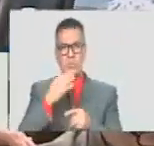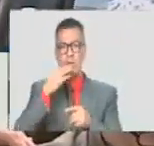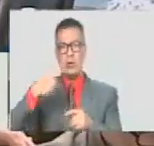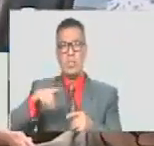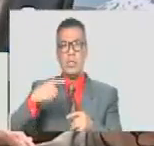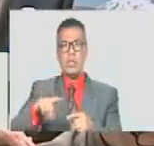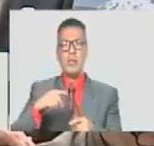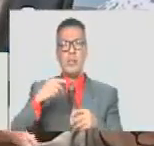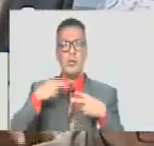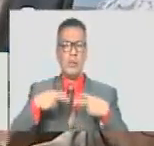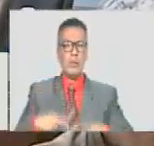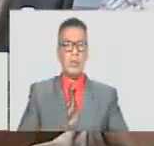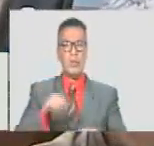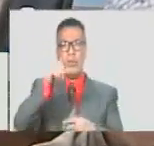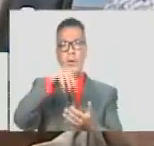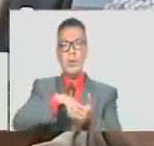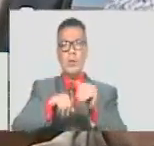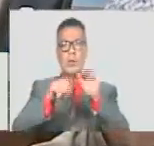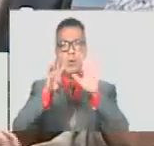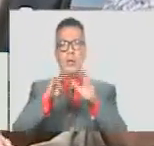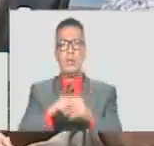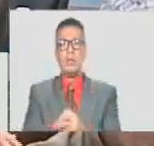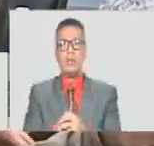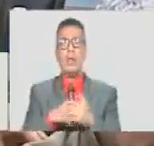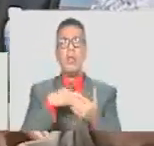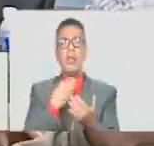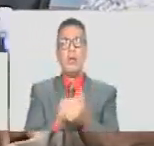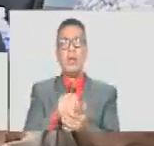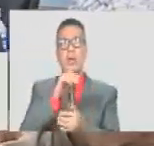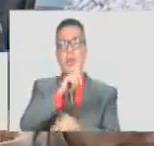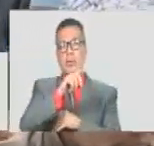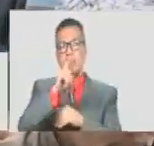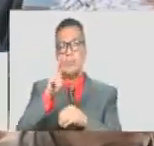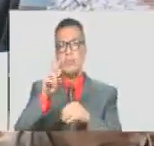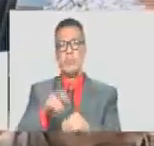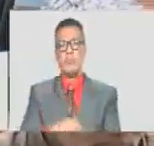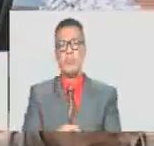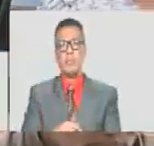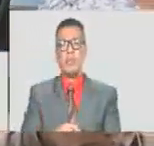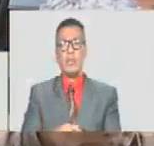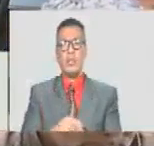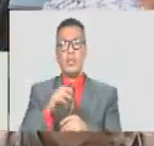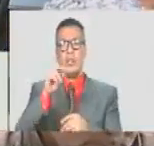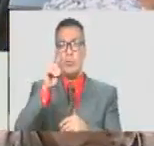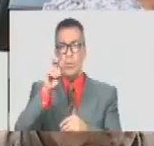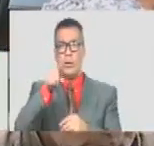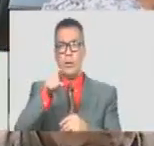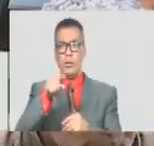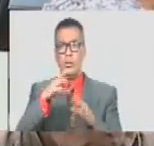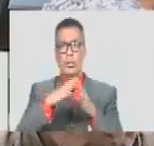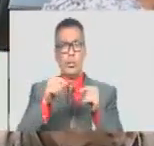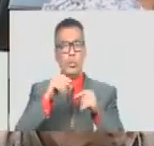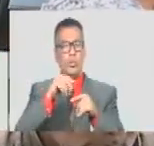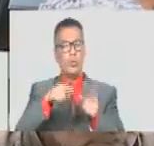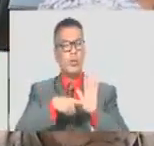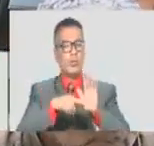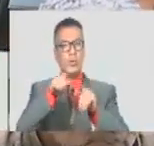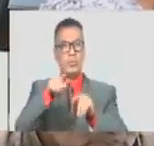derechos desde el artículo 119 hasta el artículo 126. Entonces, somos innovadores en todo este tipo de